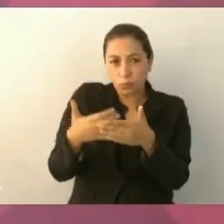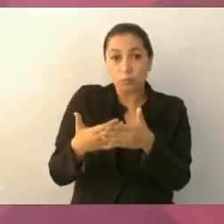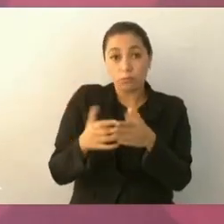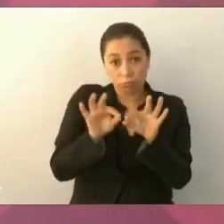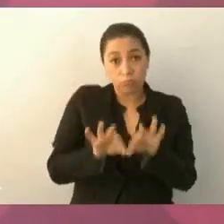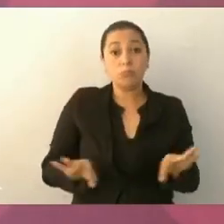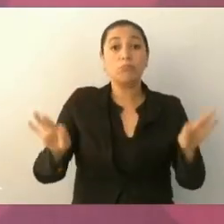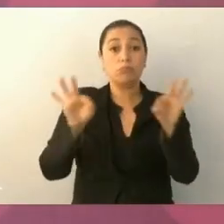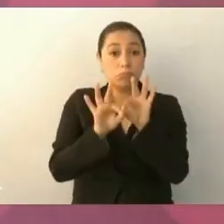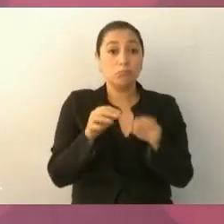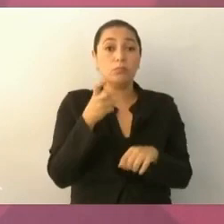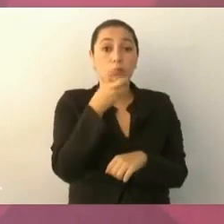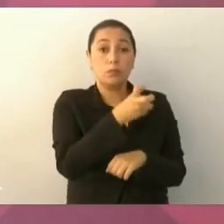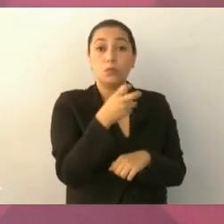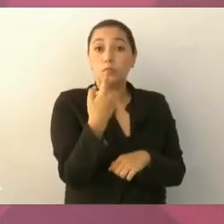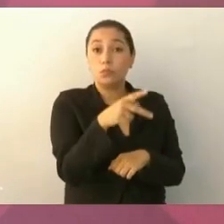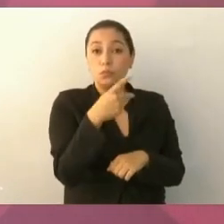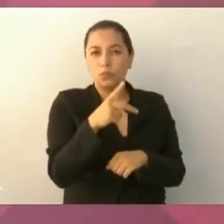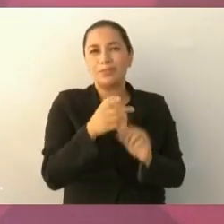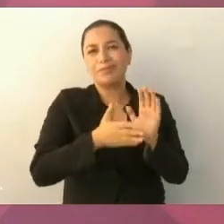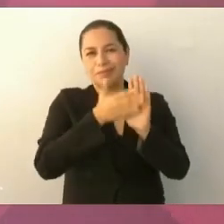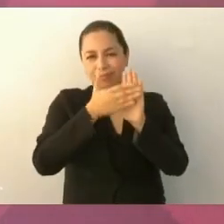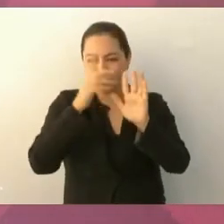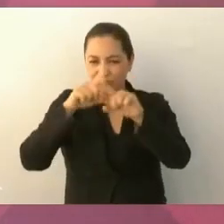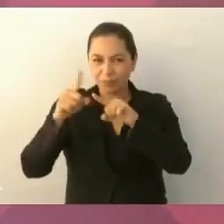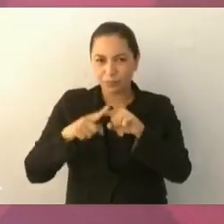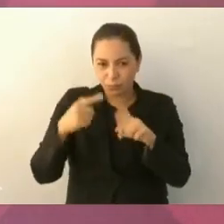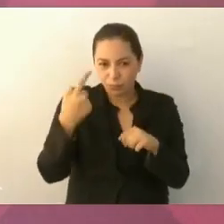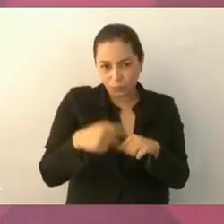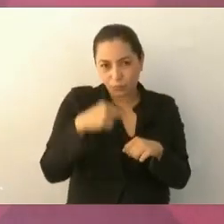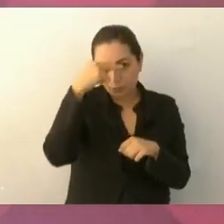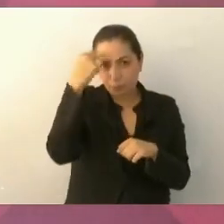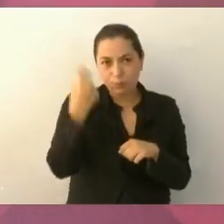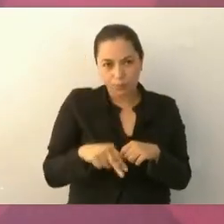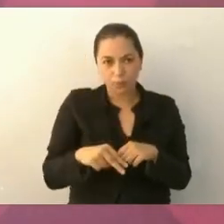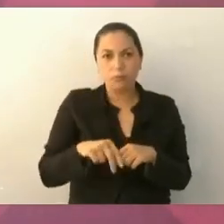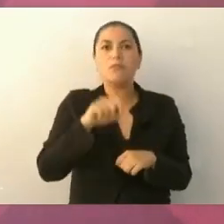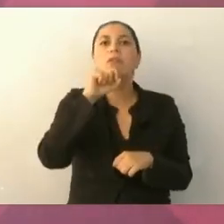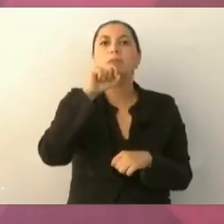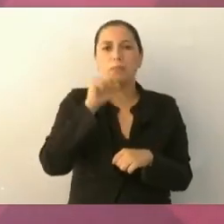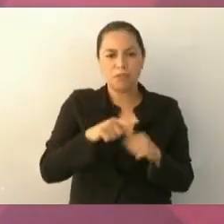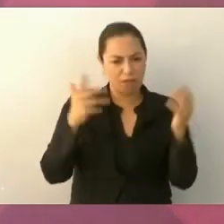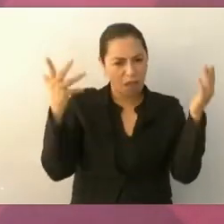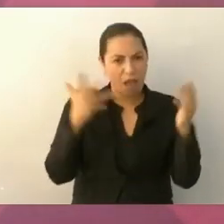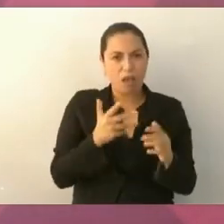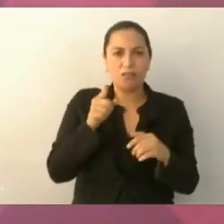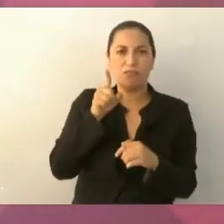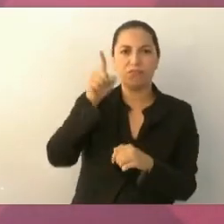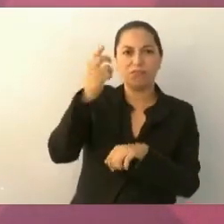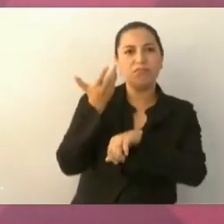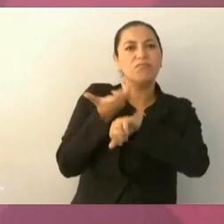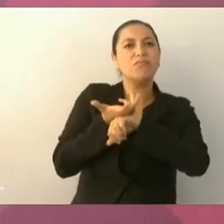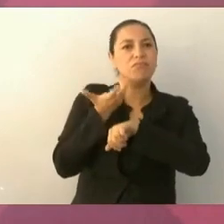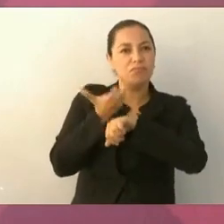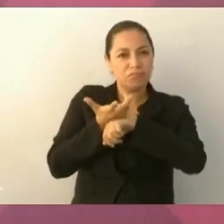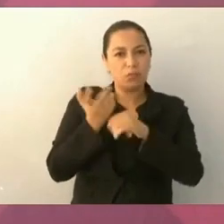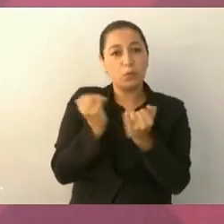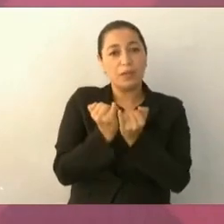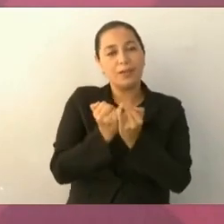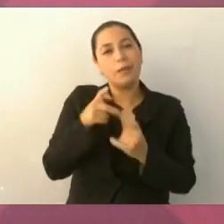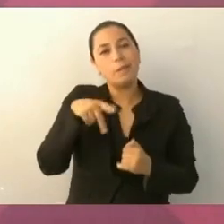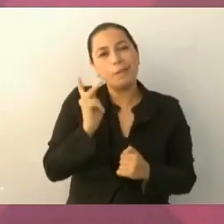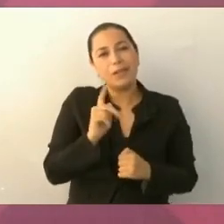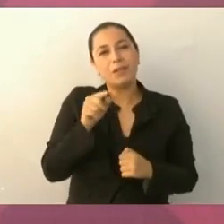hacía importantes obras, grandes obras en México, sino hasta en el extranjero. Pero se fue